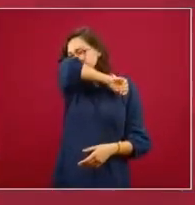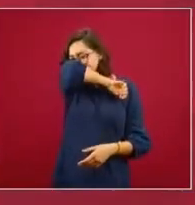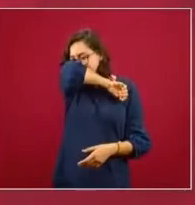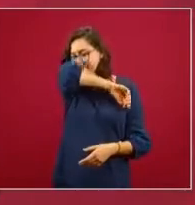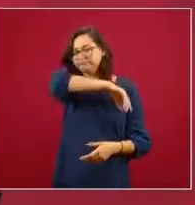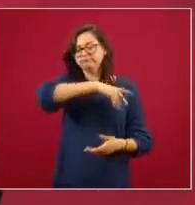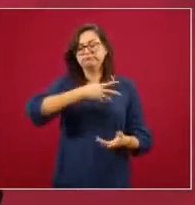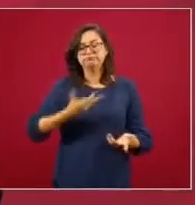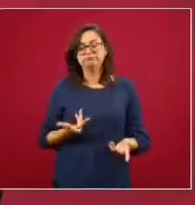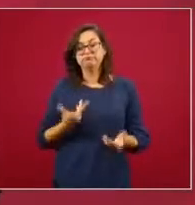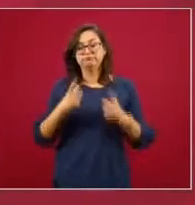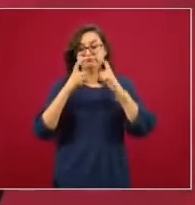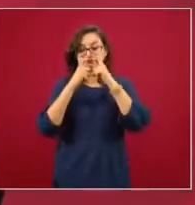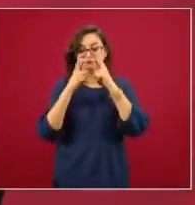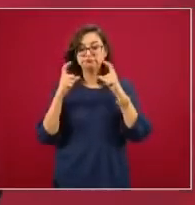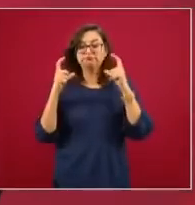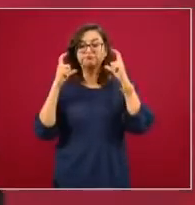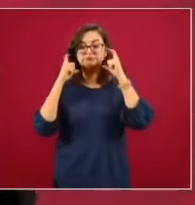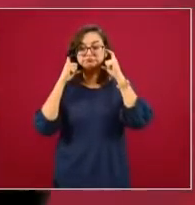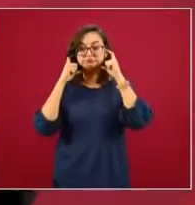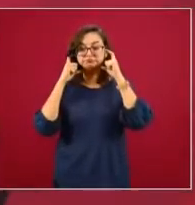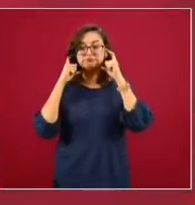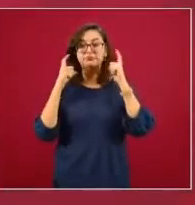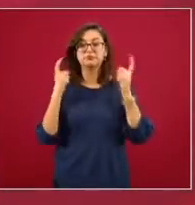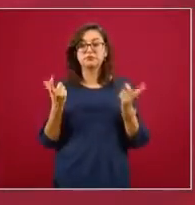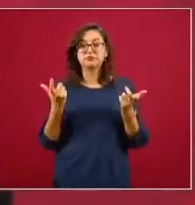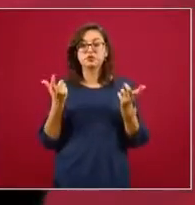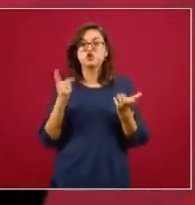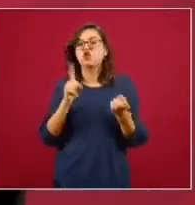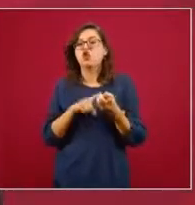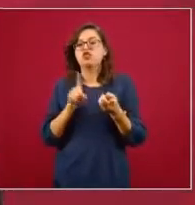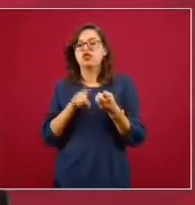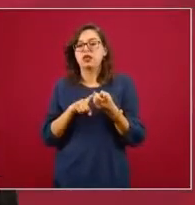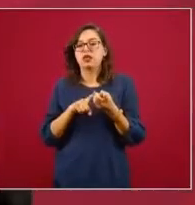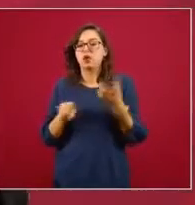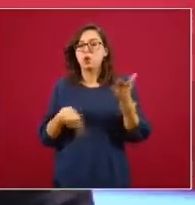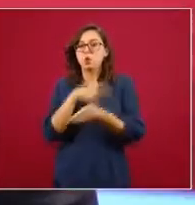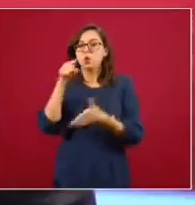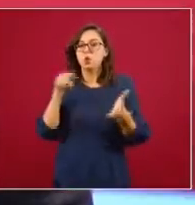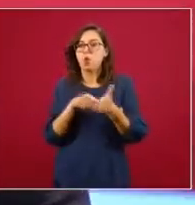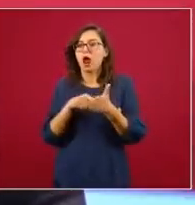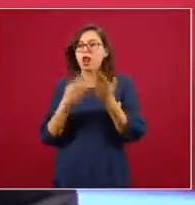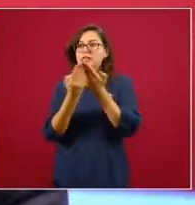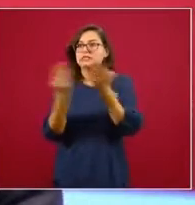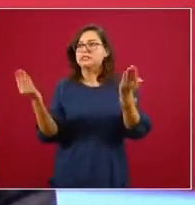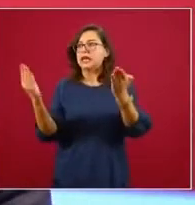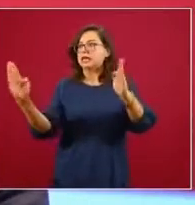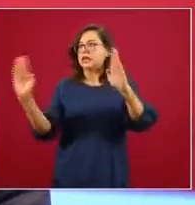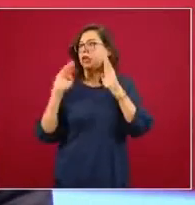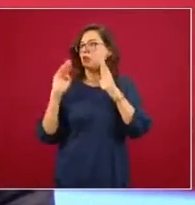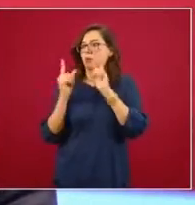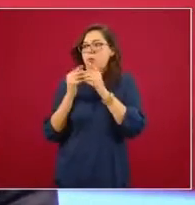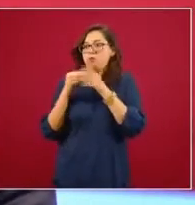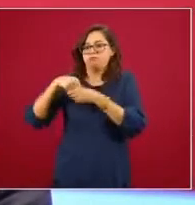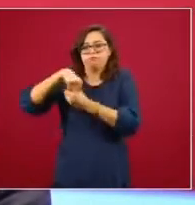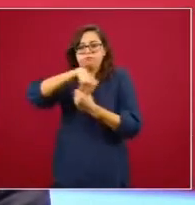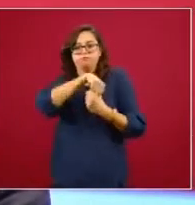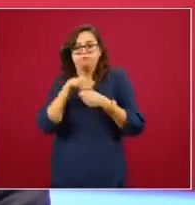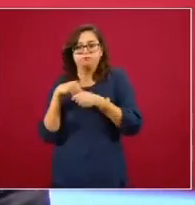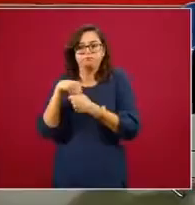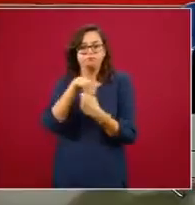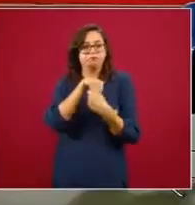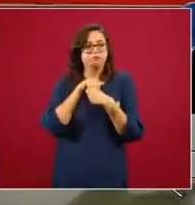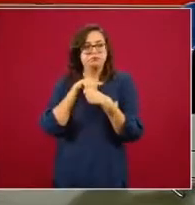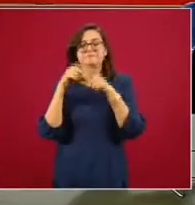pañuelo, el propio uso de cubrebocas, particularmente en los espacios cerrados en donde no se puede conservar la sana distancia, es